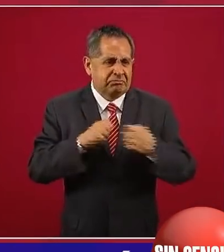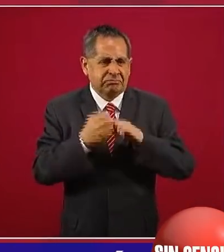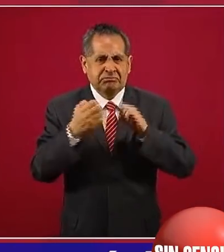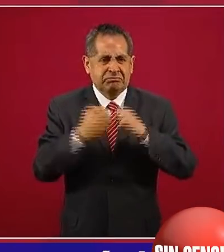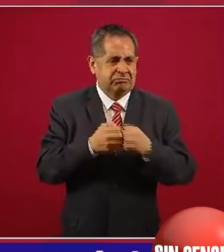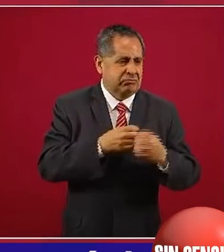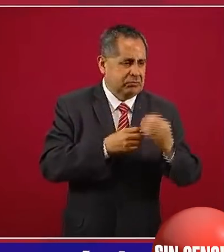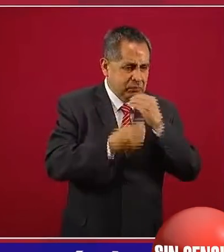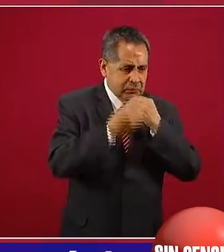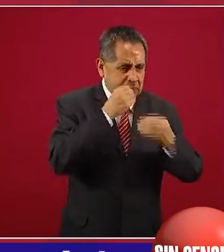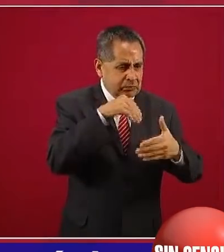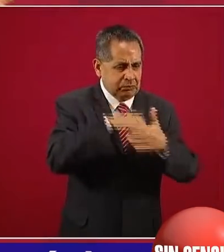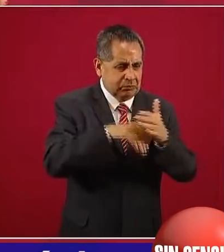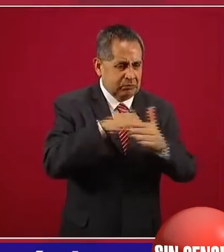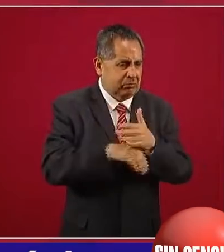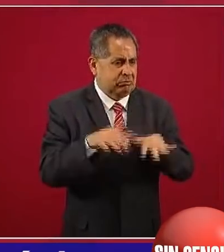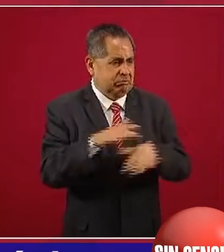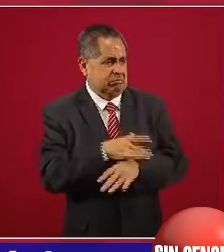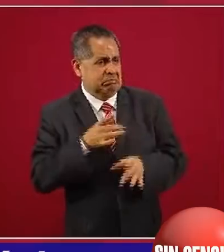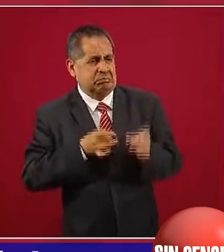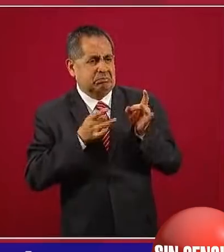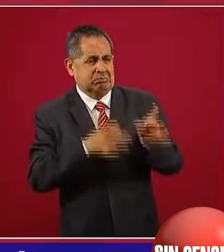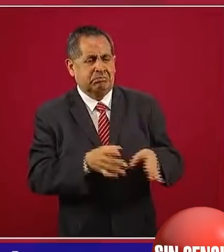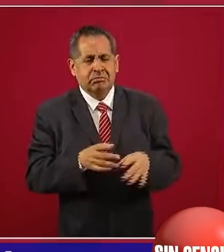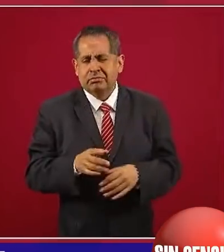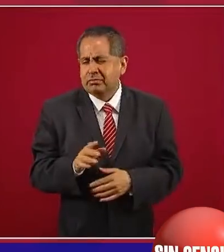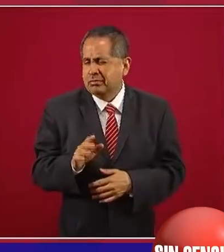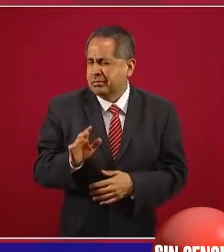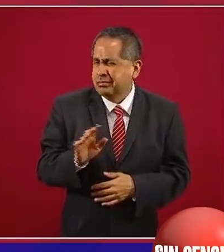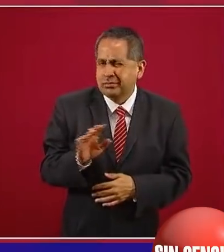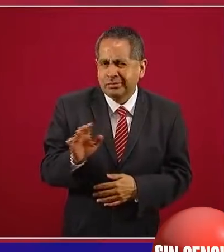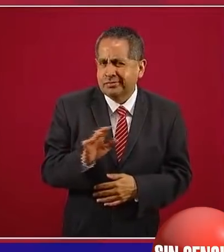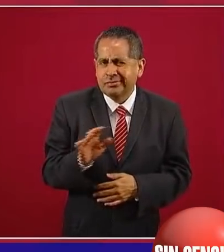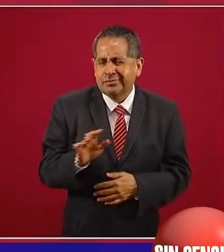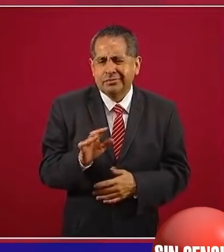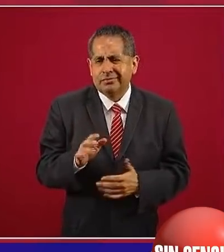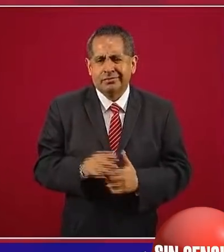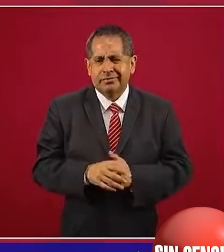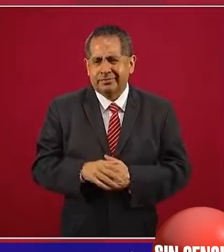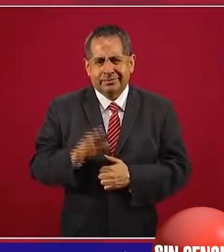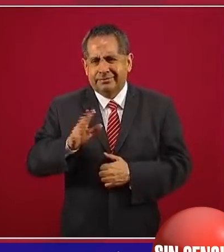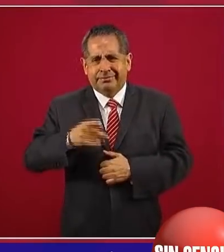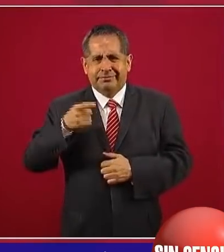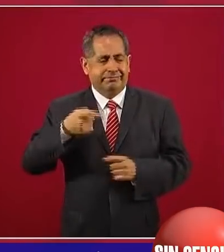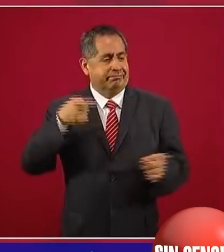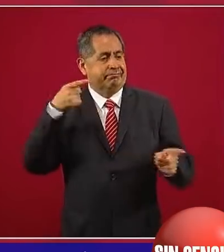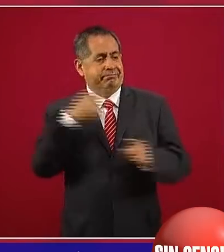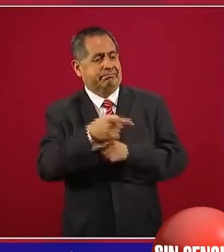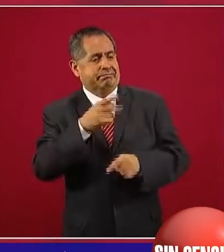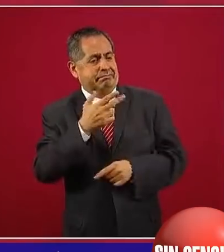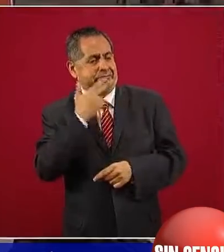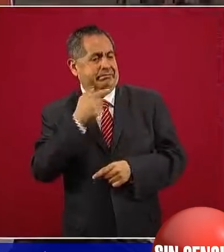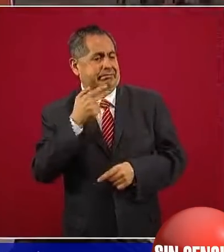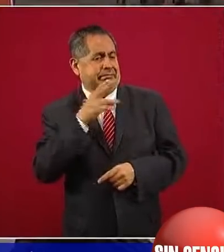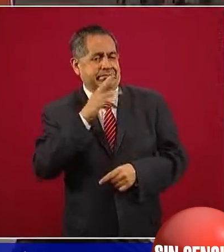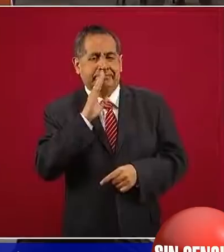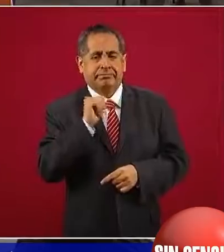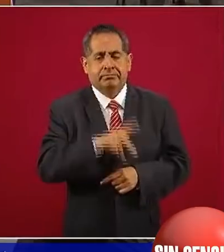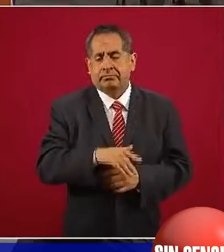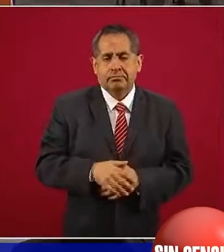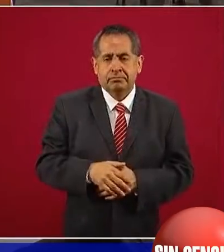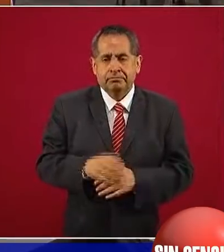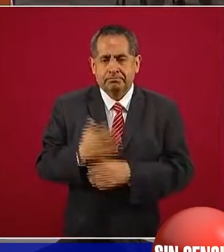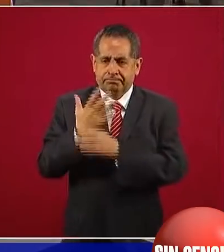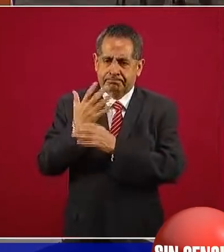ánimo de desprestigiar a un sector de la producción o de la economía. No se trata de eso. Esto es evidencia científica